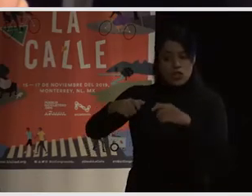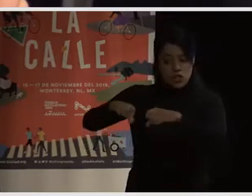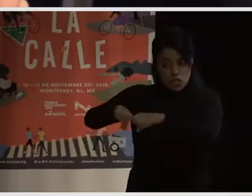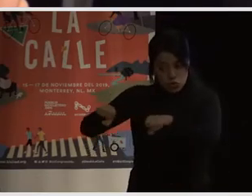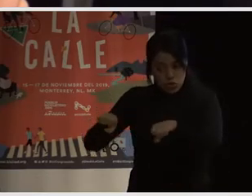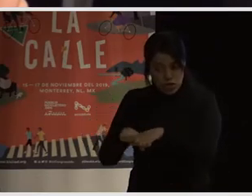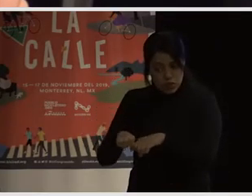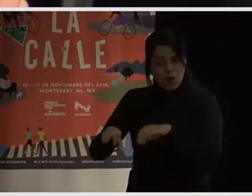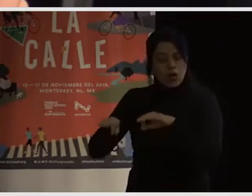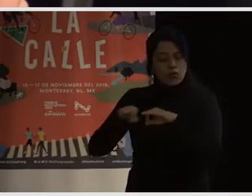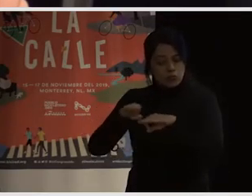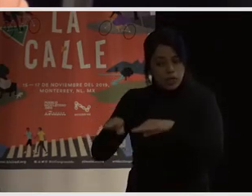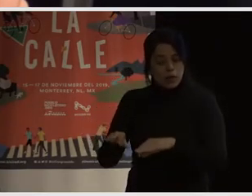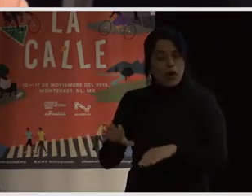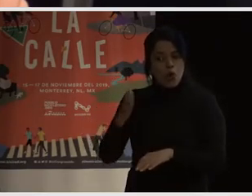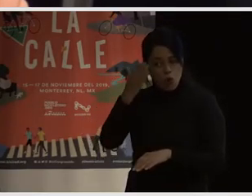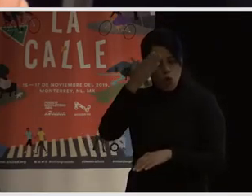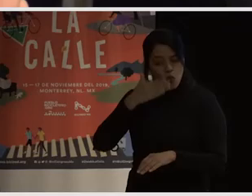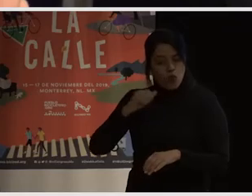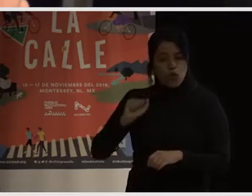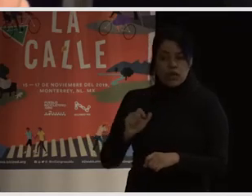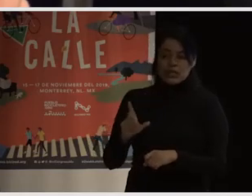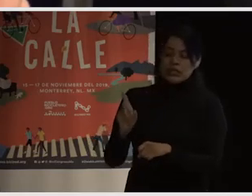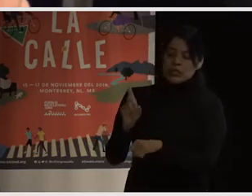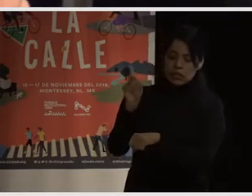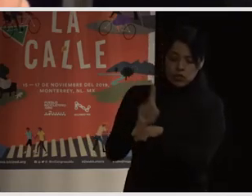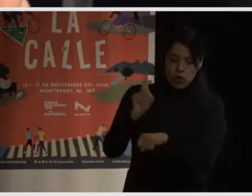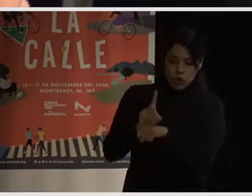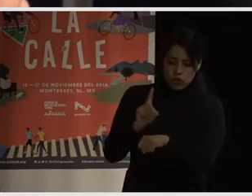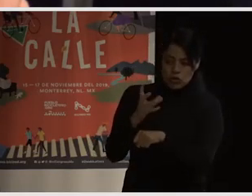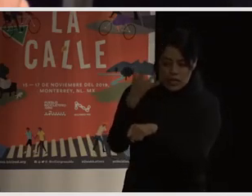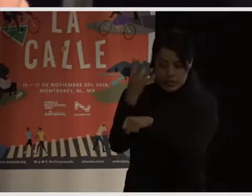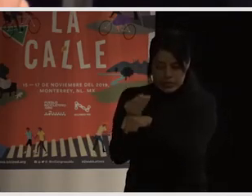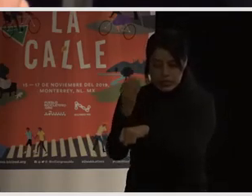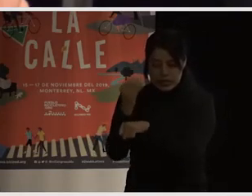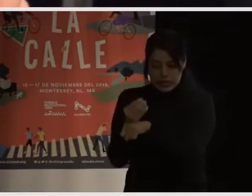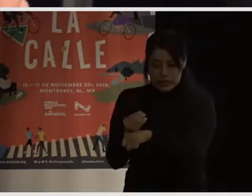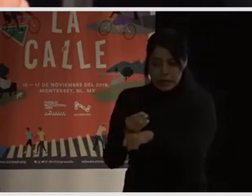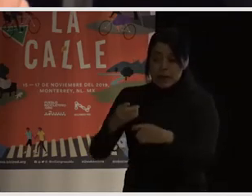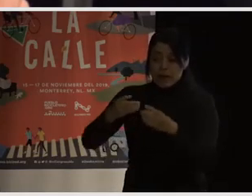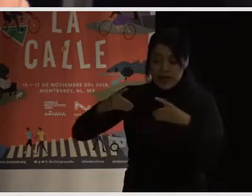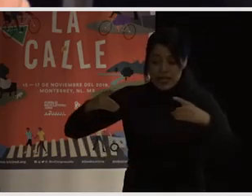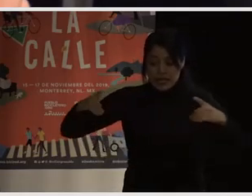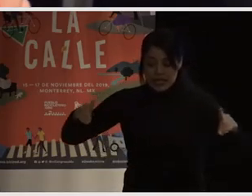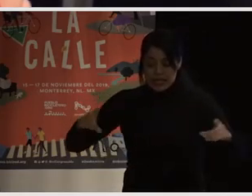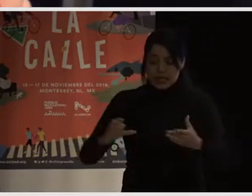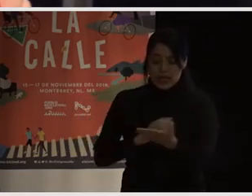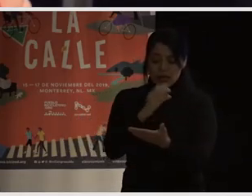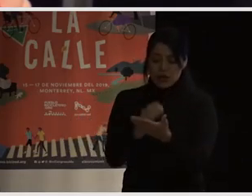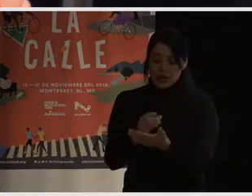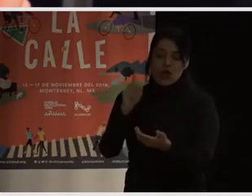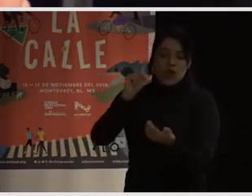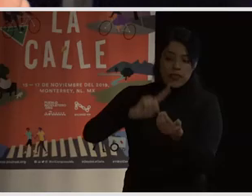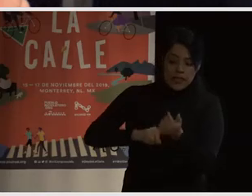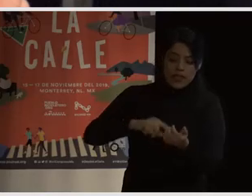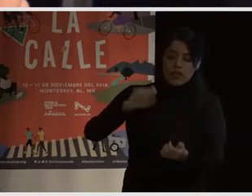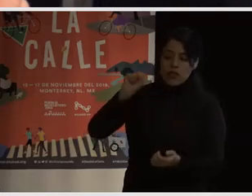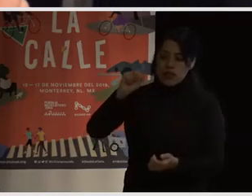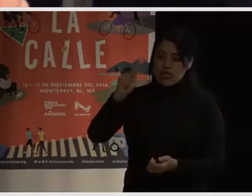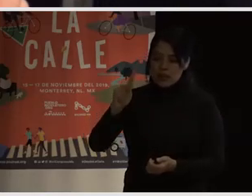tratar de mitigar y del día al día de los efectos negativos del desarrollo urbano en el municipio san pedro